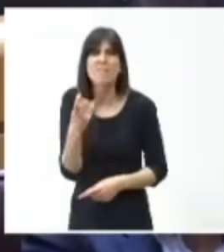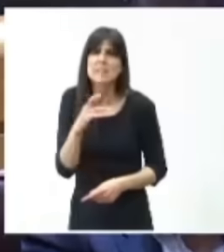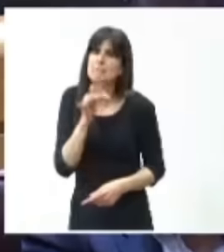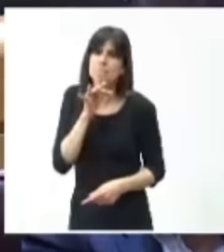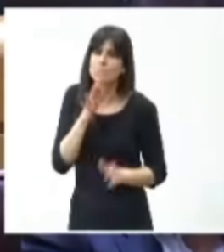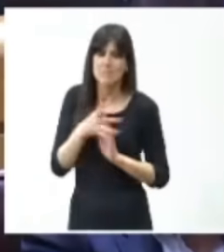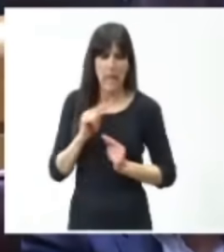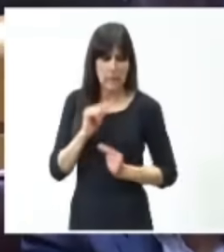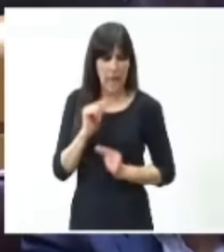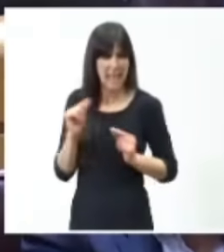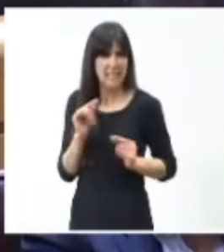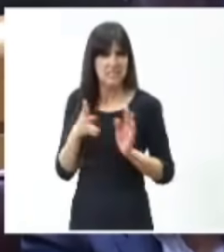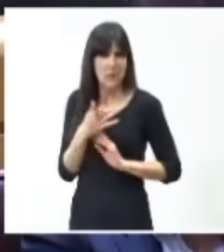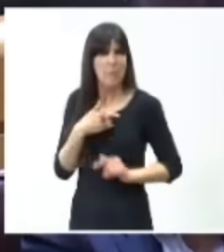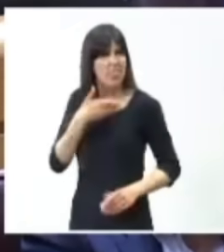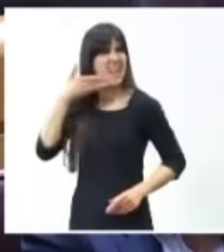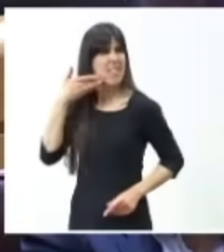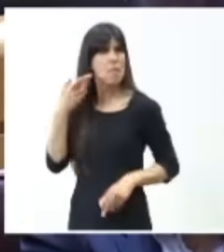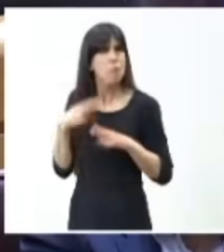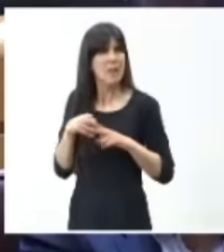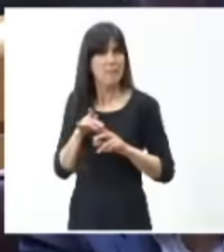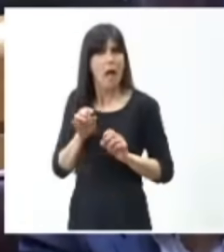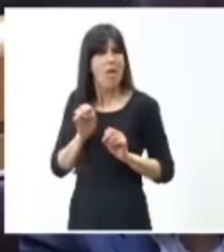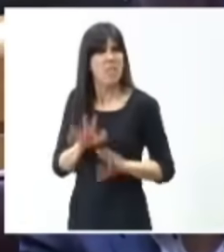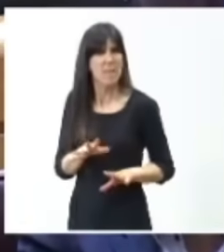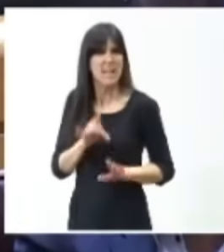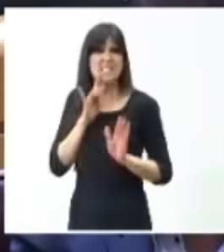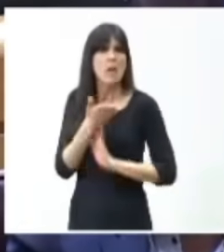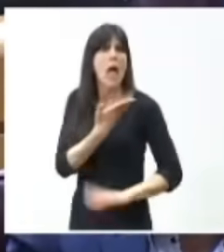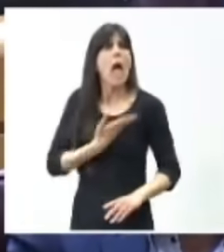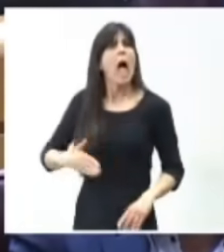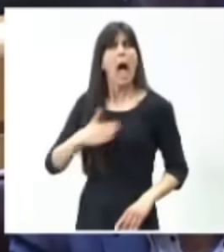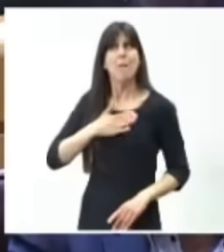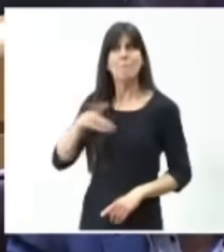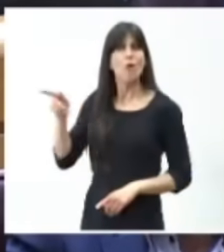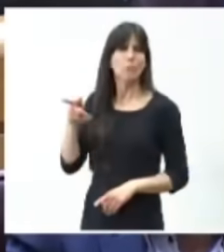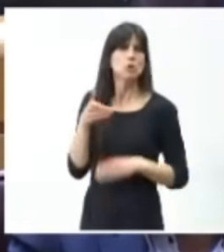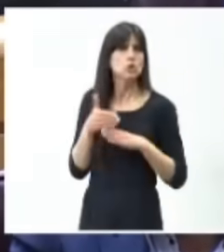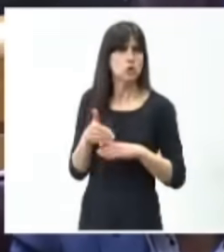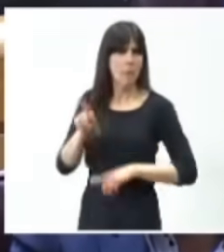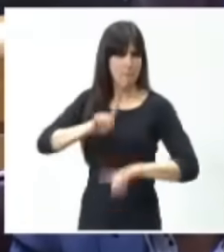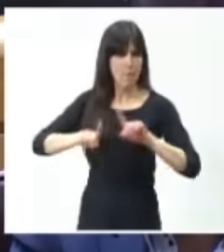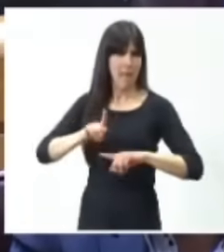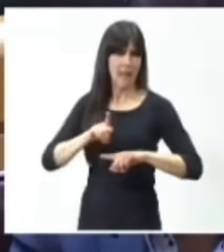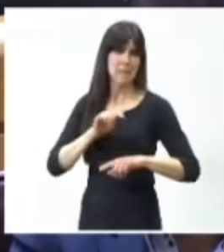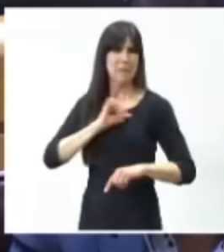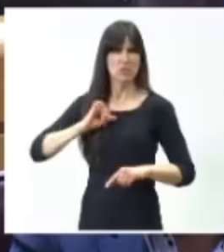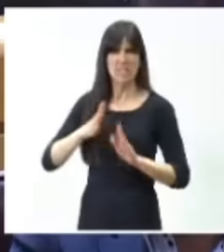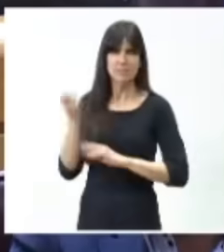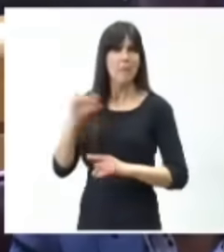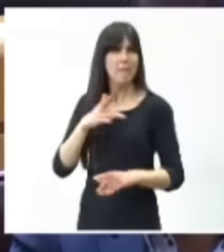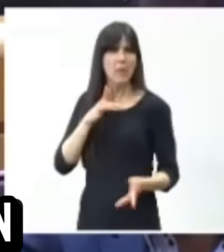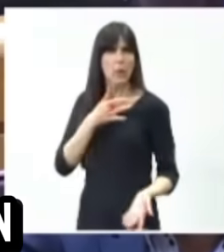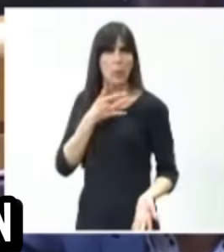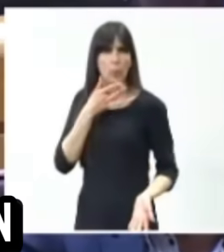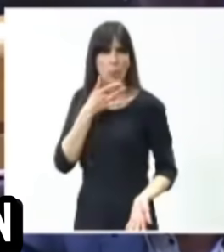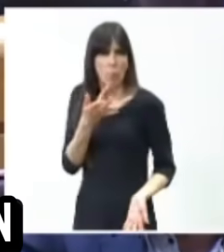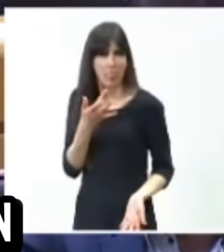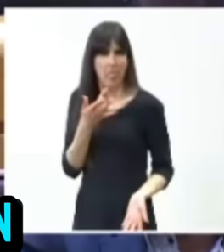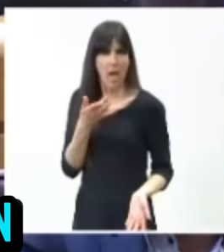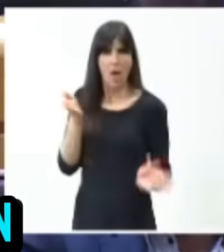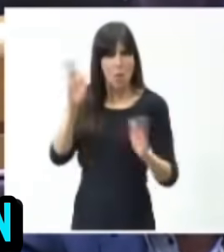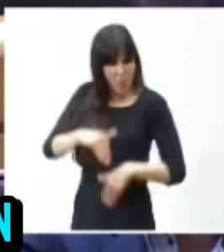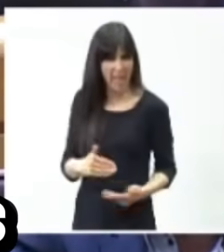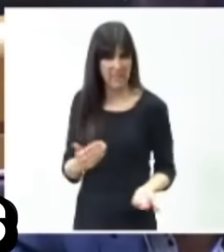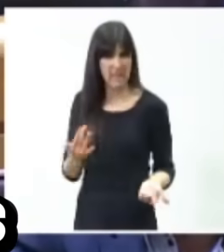talla y dignidad política para dimitir. Y al amo le sobran problemas personales y le falta decencia política para cesarle. Mientras